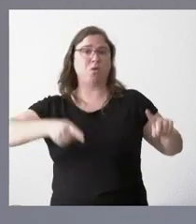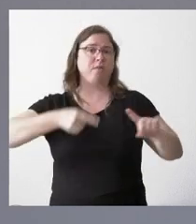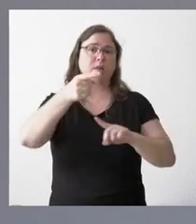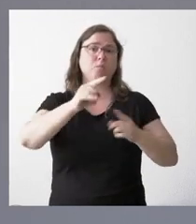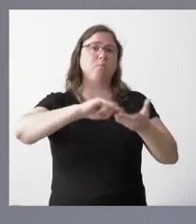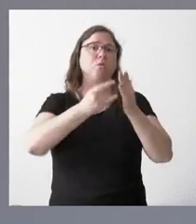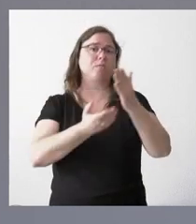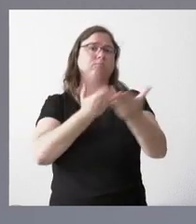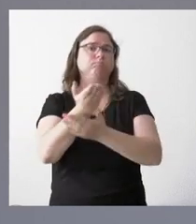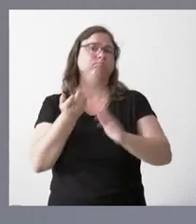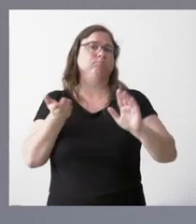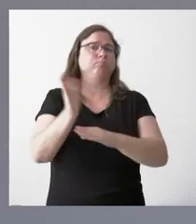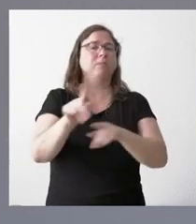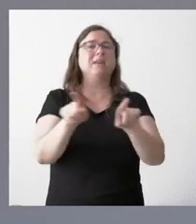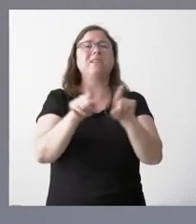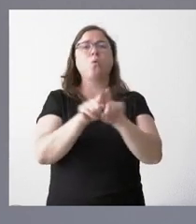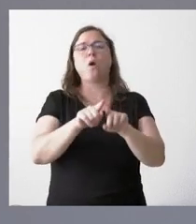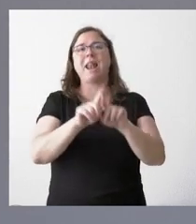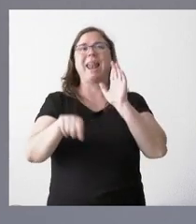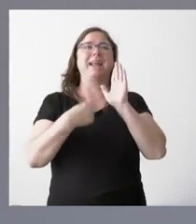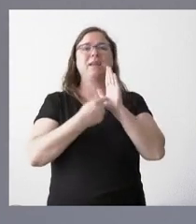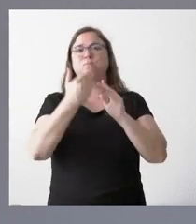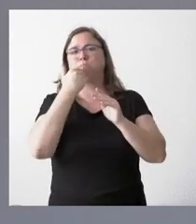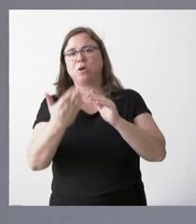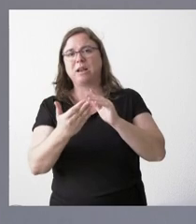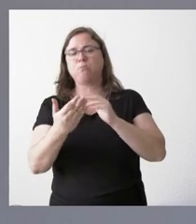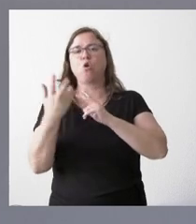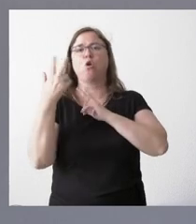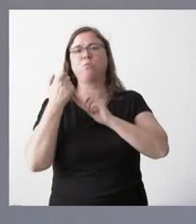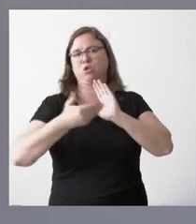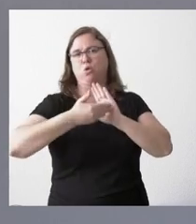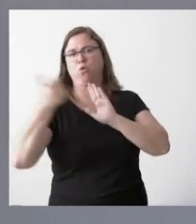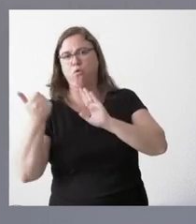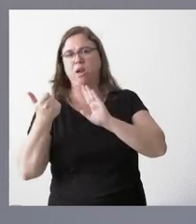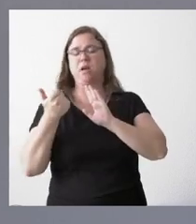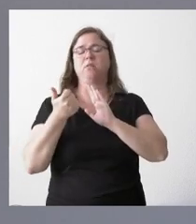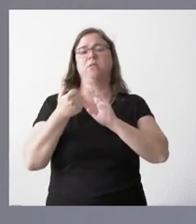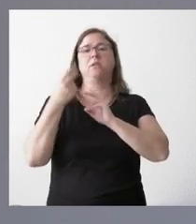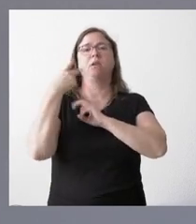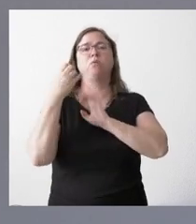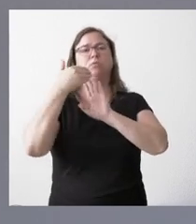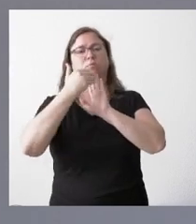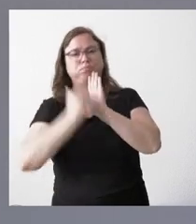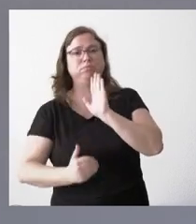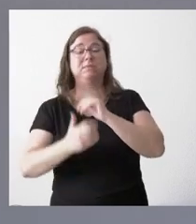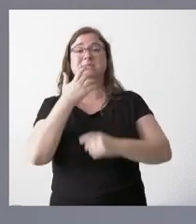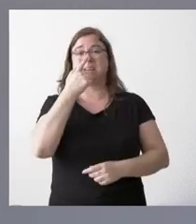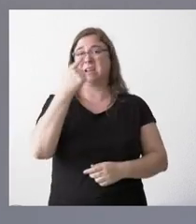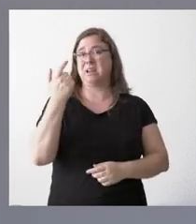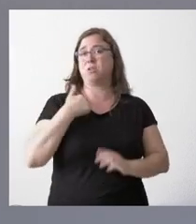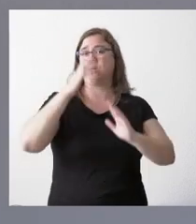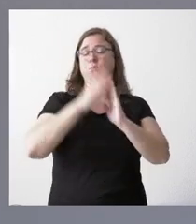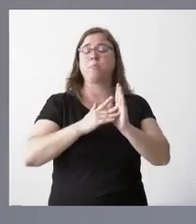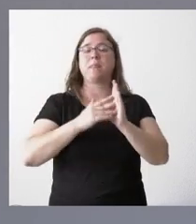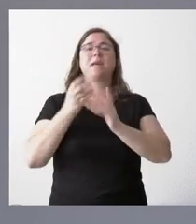proyecto de ley, como es el que tiene que ver con la eliminación de impuestos y la reducción de impuestos. Si el año pasado habíamos eliminado el impuesto de sucesiones